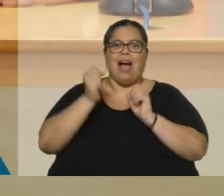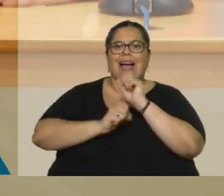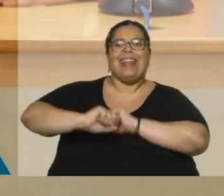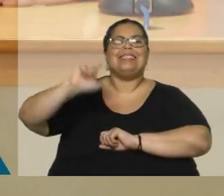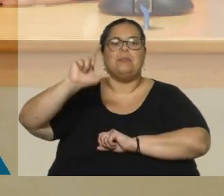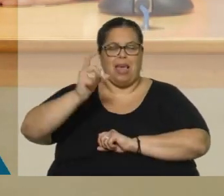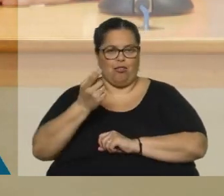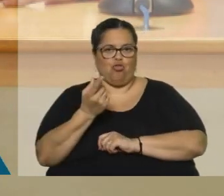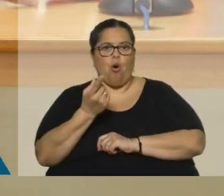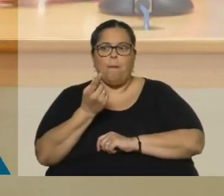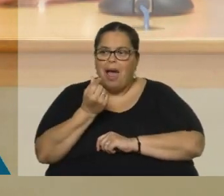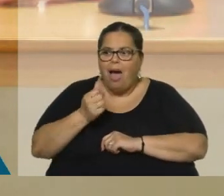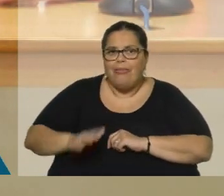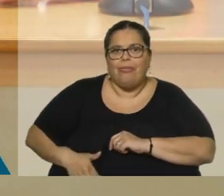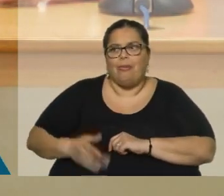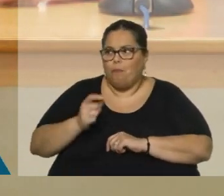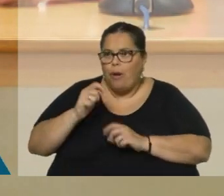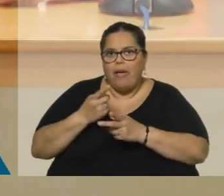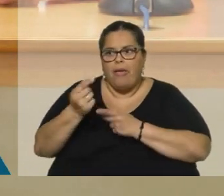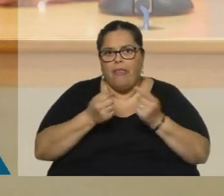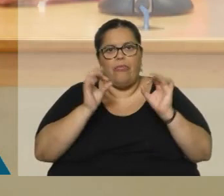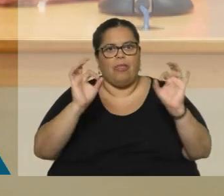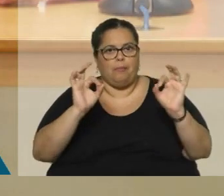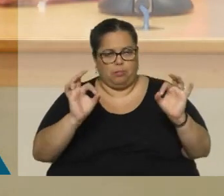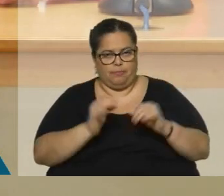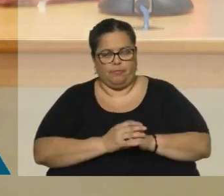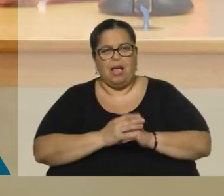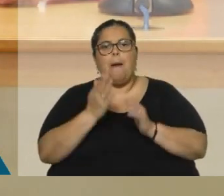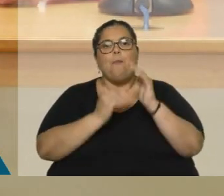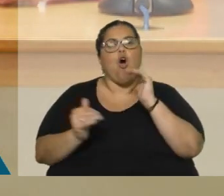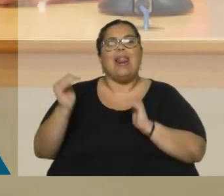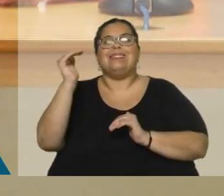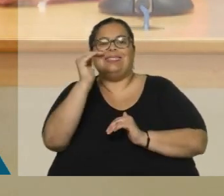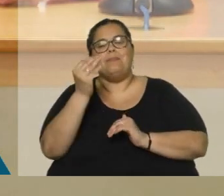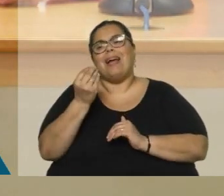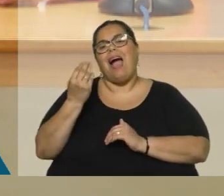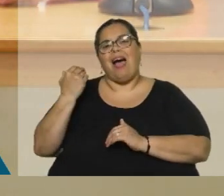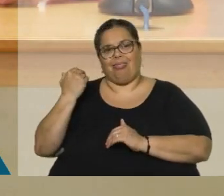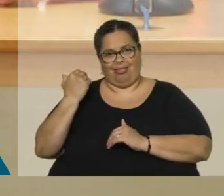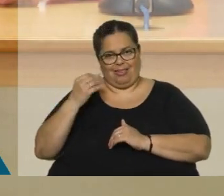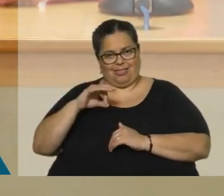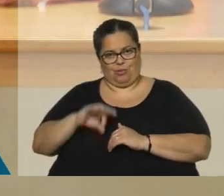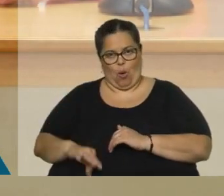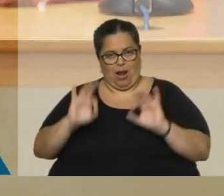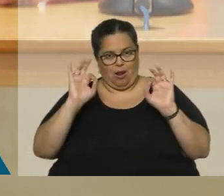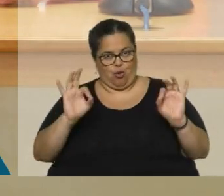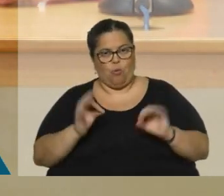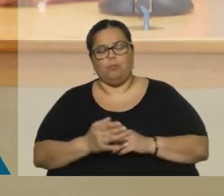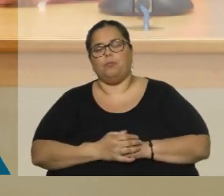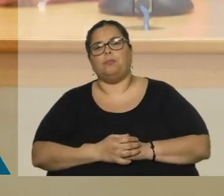del poder adquisitivo por encima del poder adquisitivo que existía en el momento